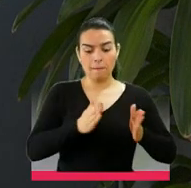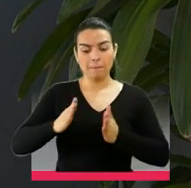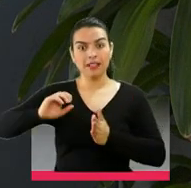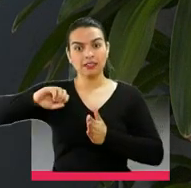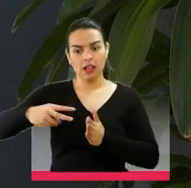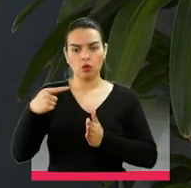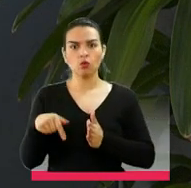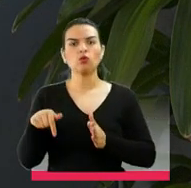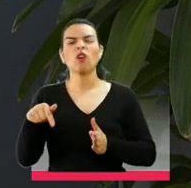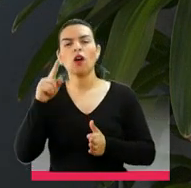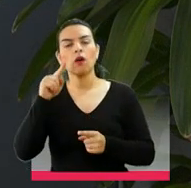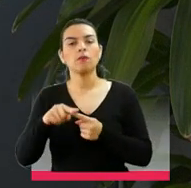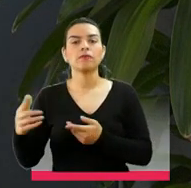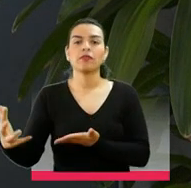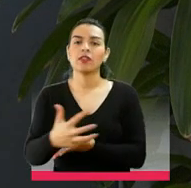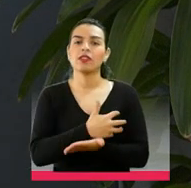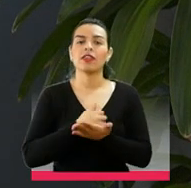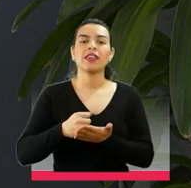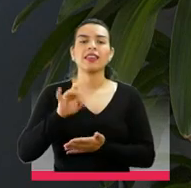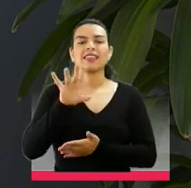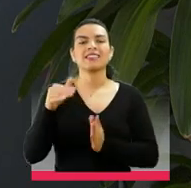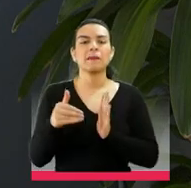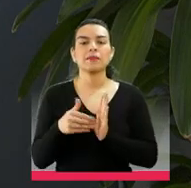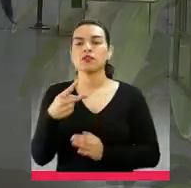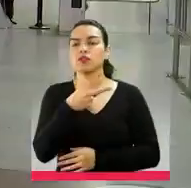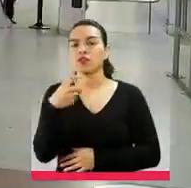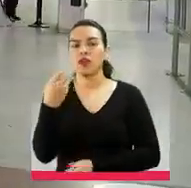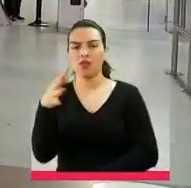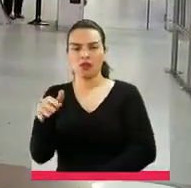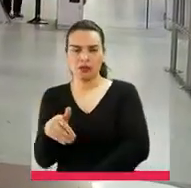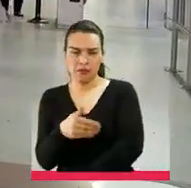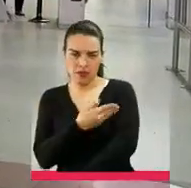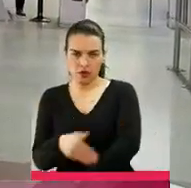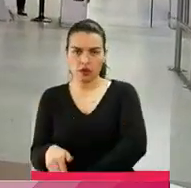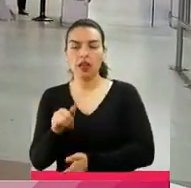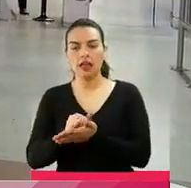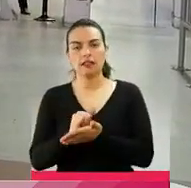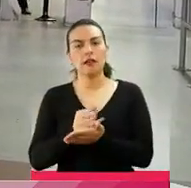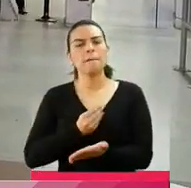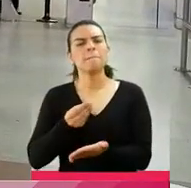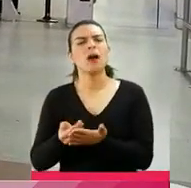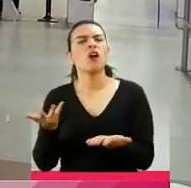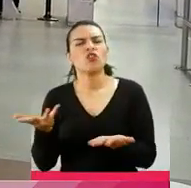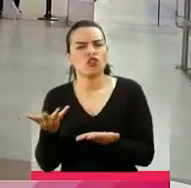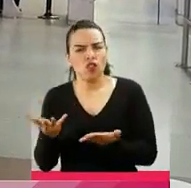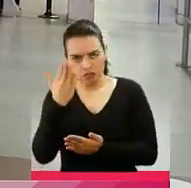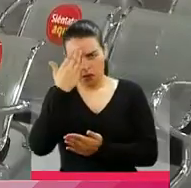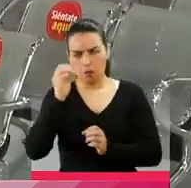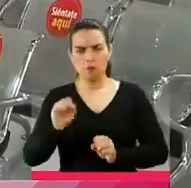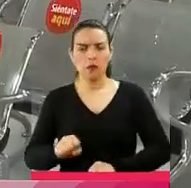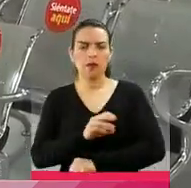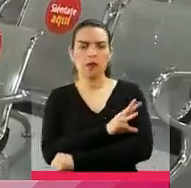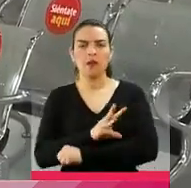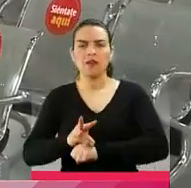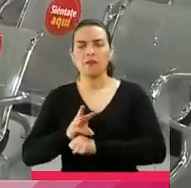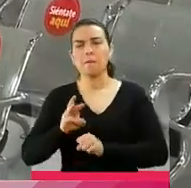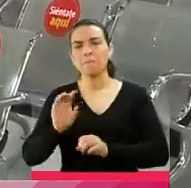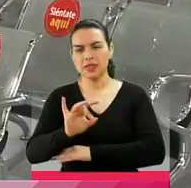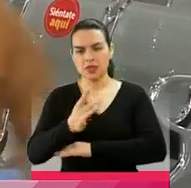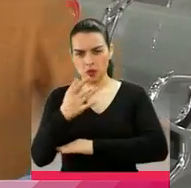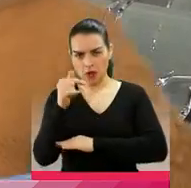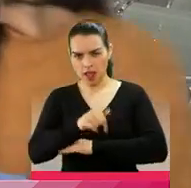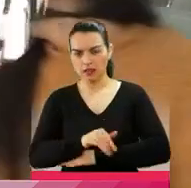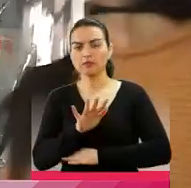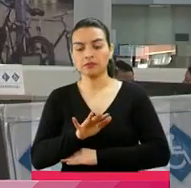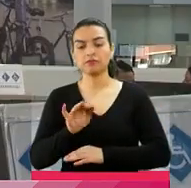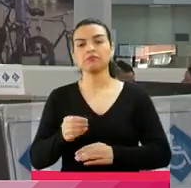de 15.214 millones de pesos. El pago se podrá realizar por la oficina virtual de la Secretaría de Hacienda. Recuerde que la tercera cuota